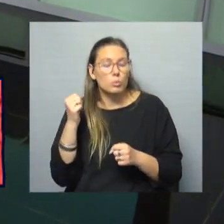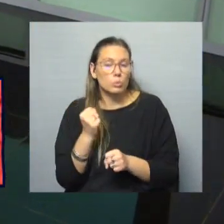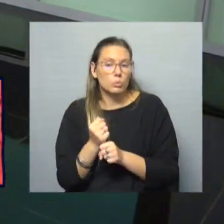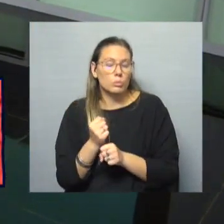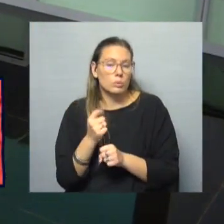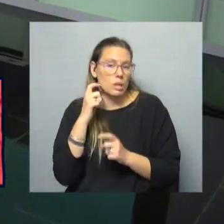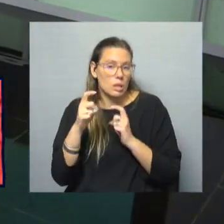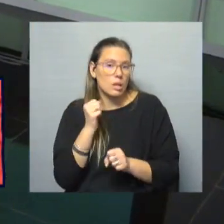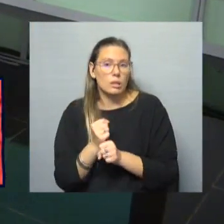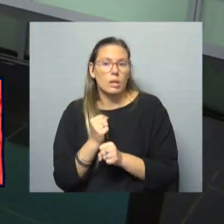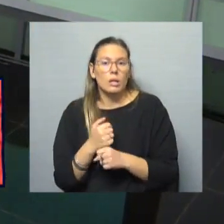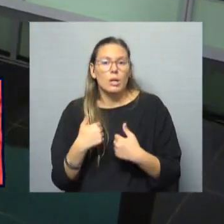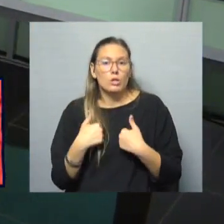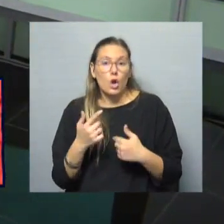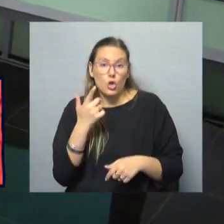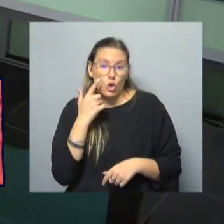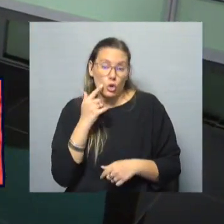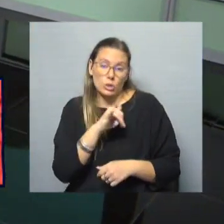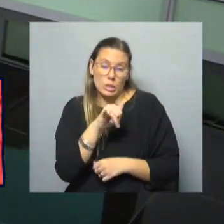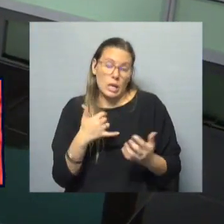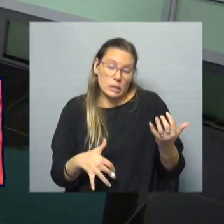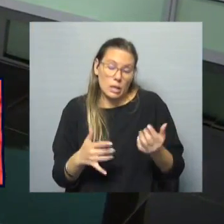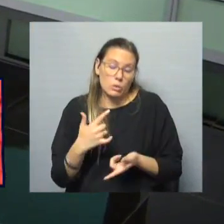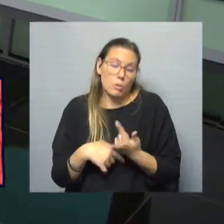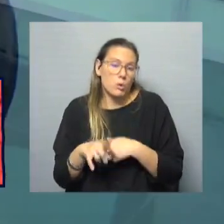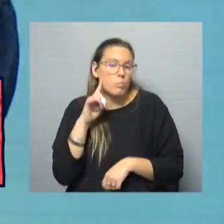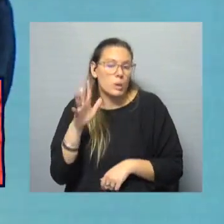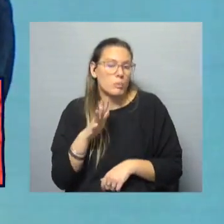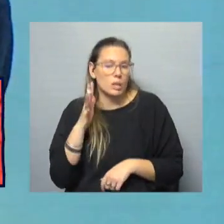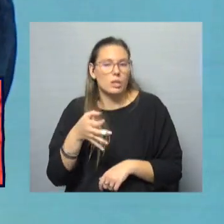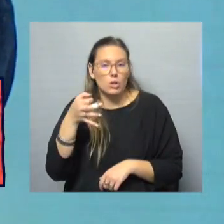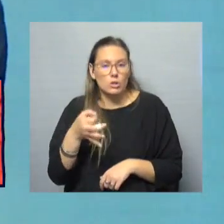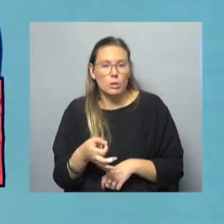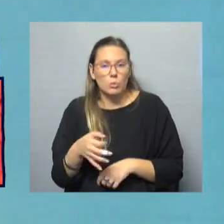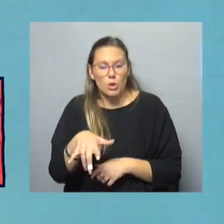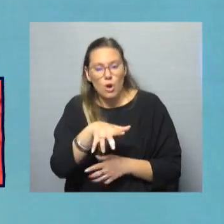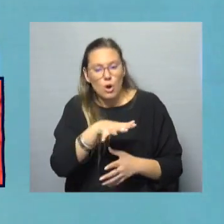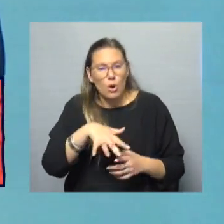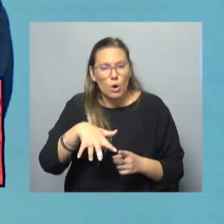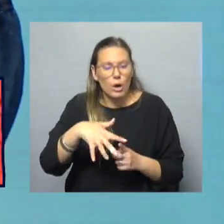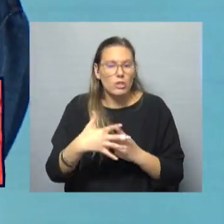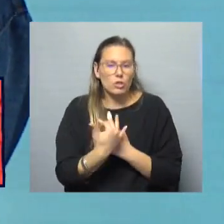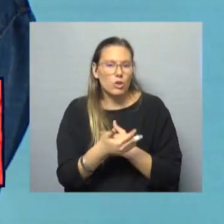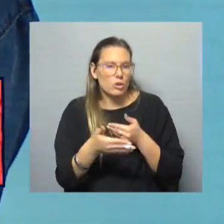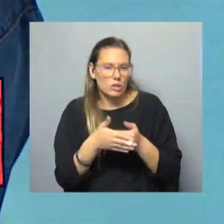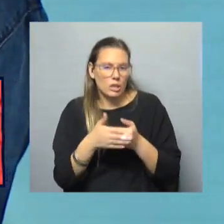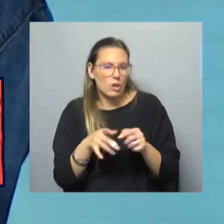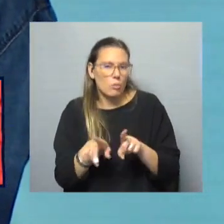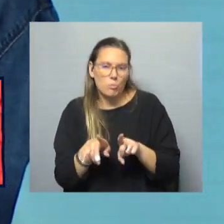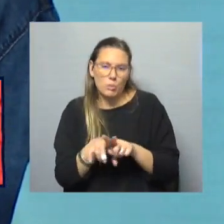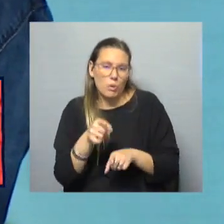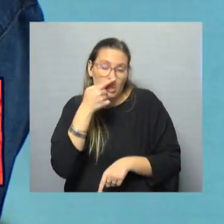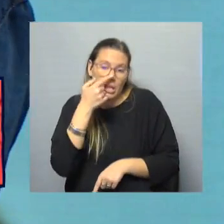yo no conocía a Zita Rosa, pero seguramente su círculo cercano debería ser tan interesante como él. Sí, o